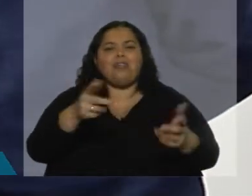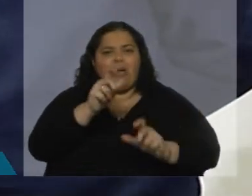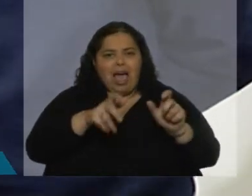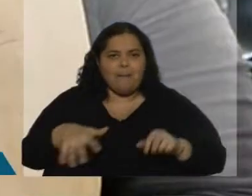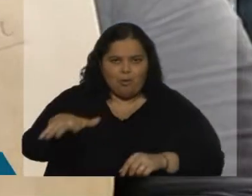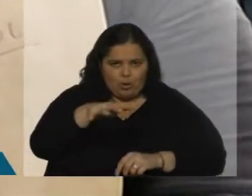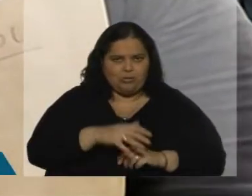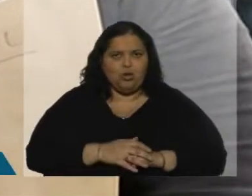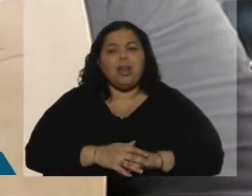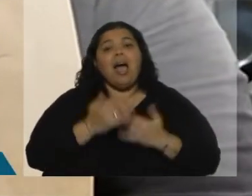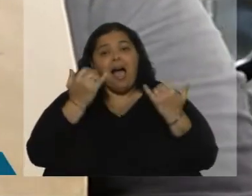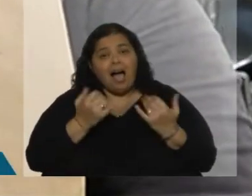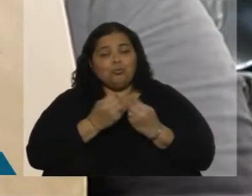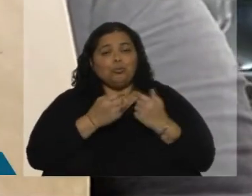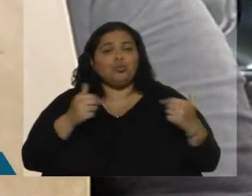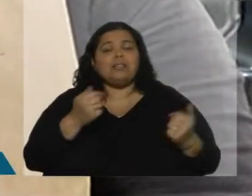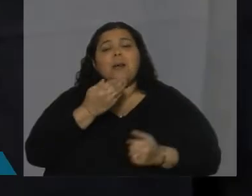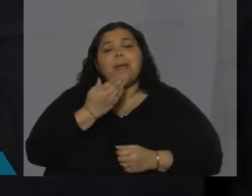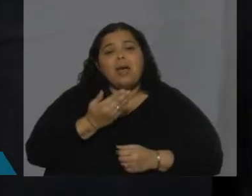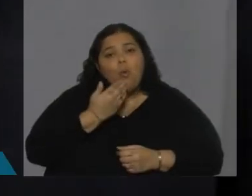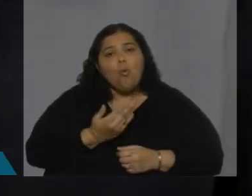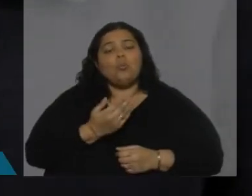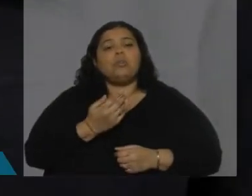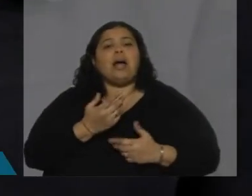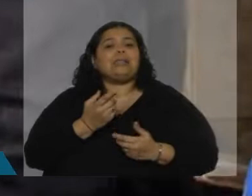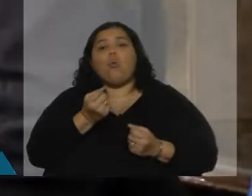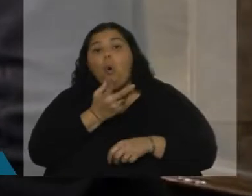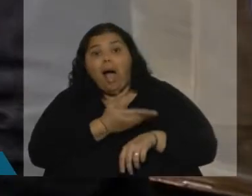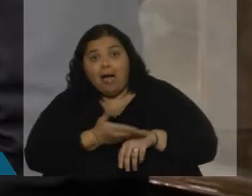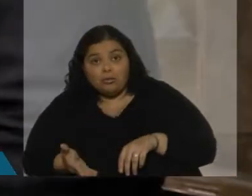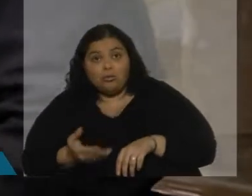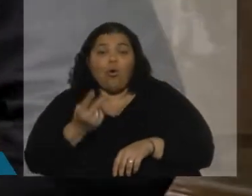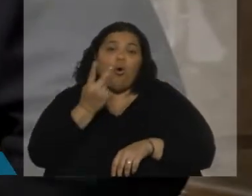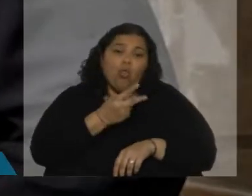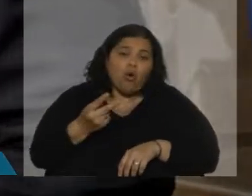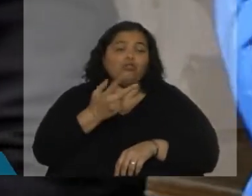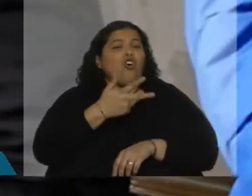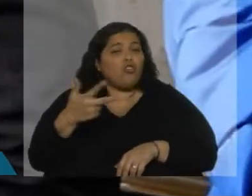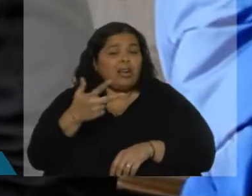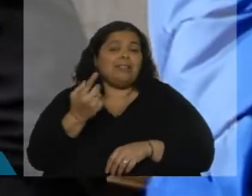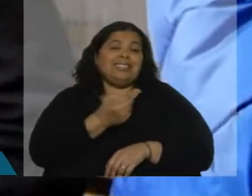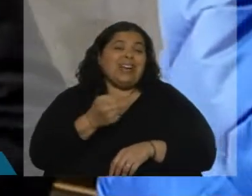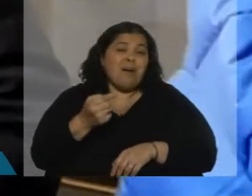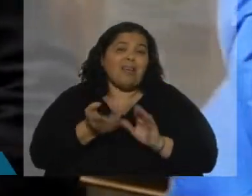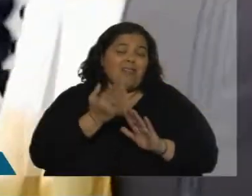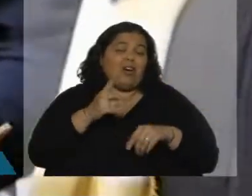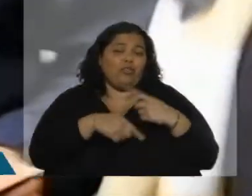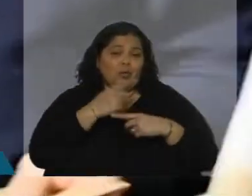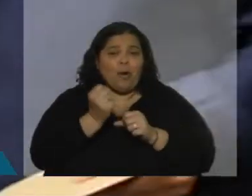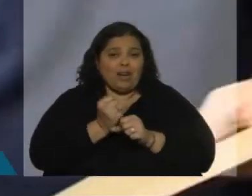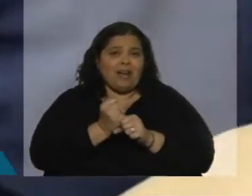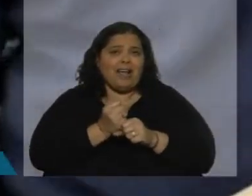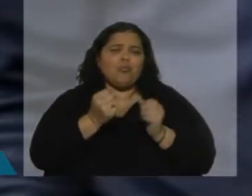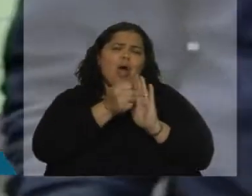hay preguntas de colega de ustedes cuánto vamos a estar dos o tres semanas más trabajando en esta situación es muy largo el